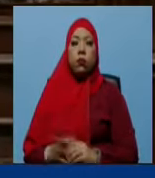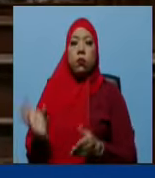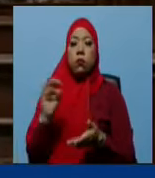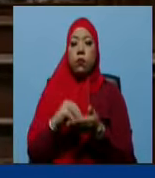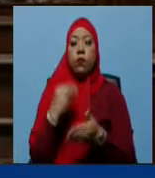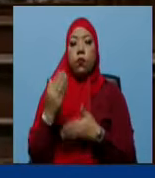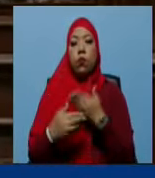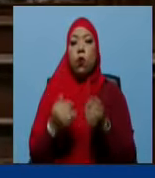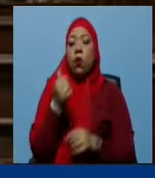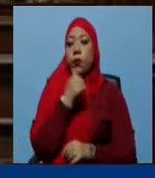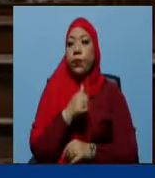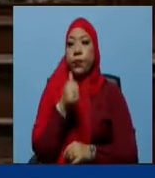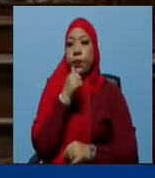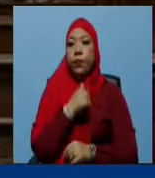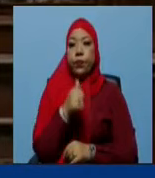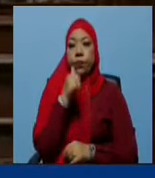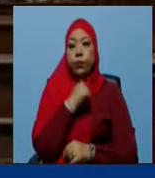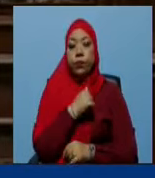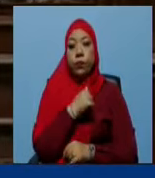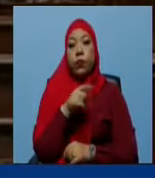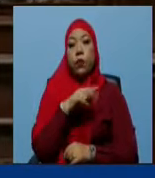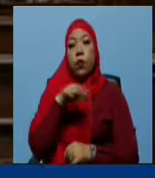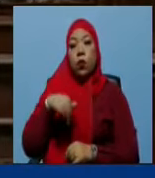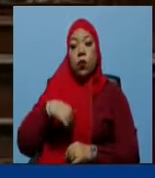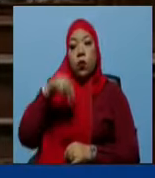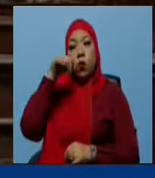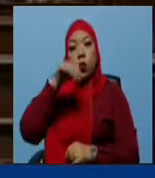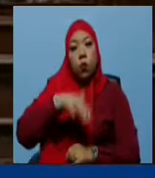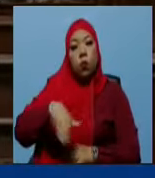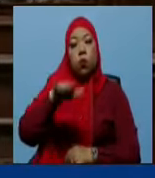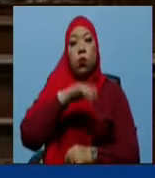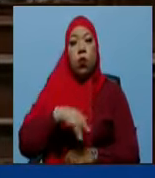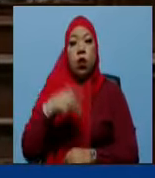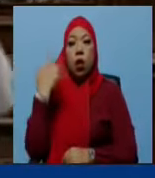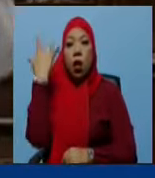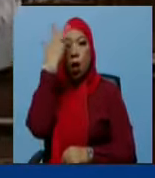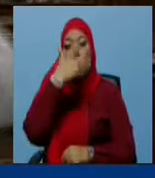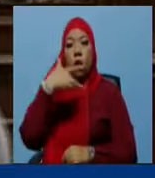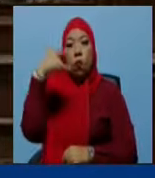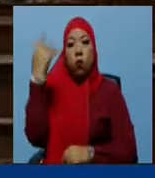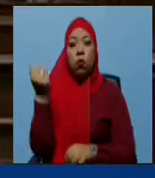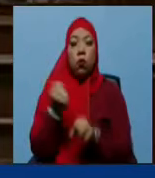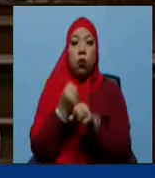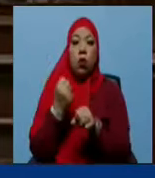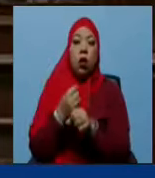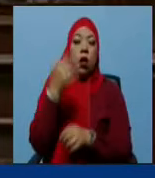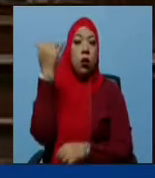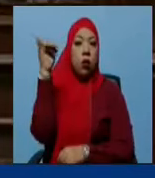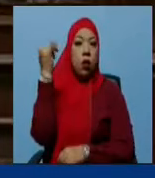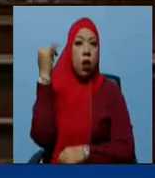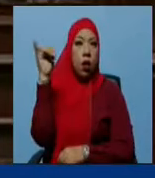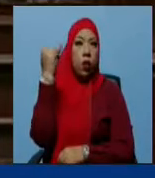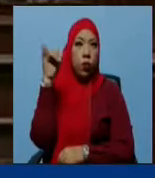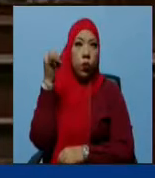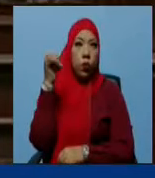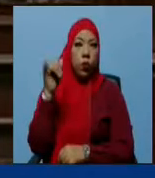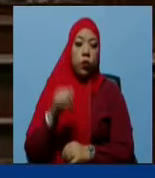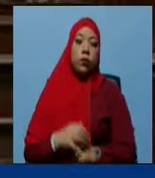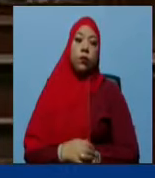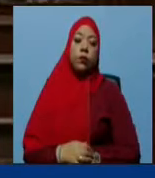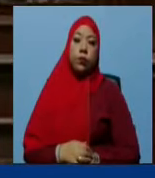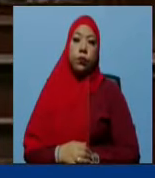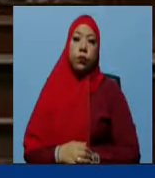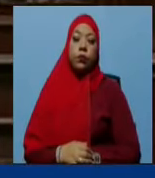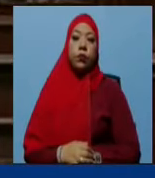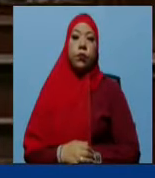reivindicar la resistencia de nuestros pueblos afrodescendientes que llegaron al Yaracuy, por ejemplo, a